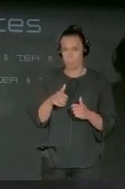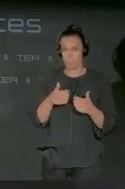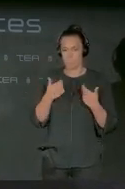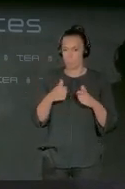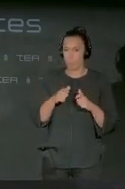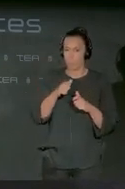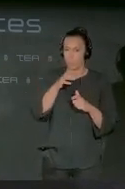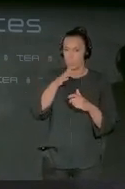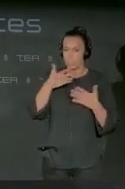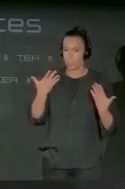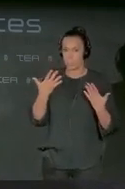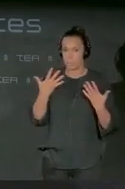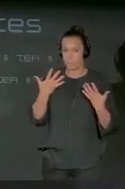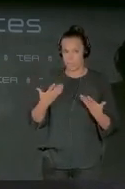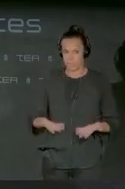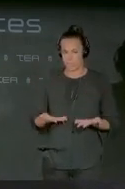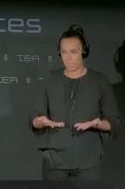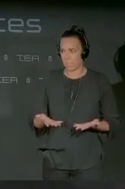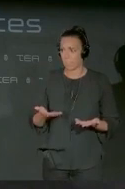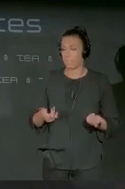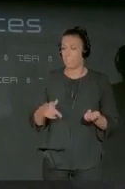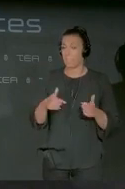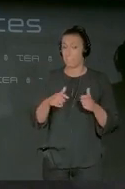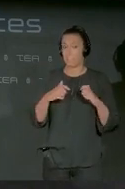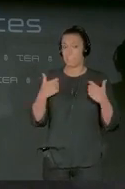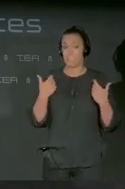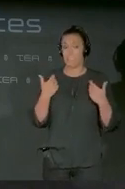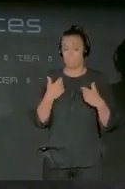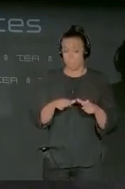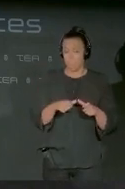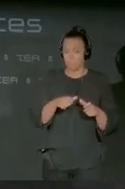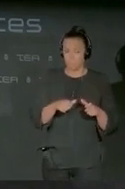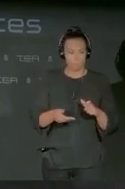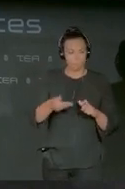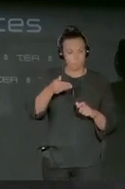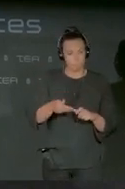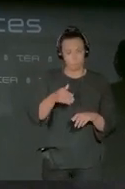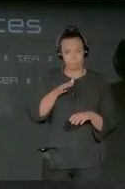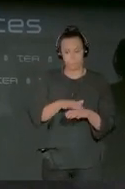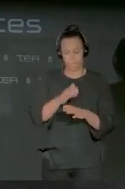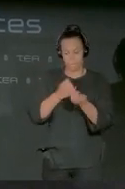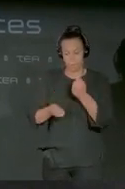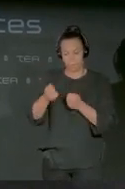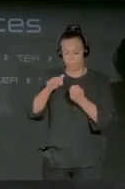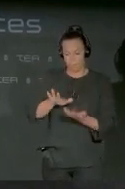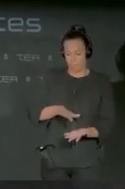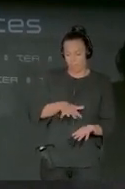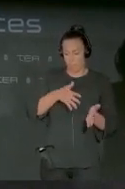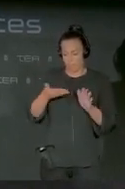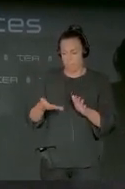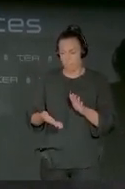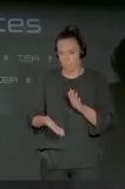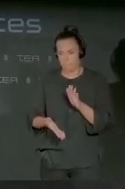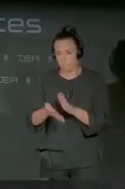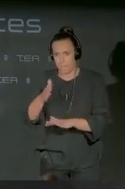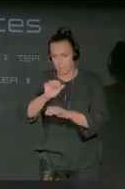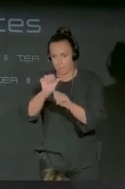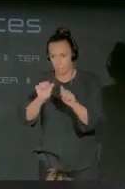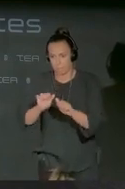sector fundamental para transformar nuestra economía, para caminar hacia ese modelo